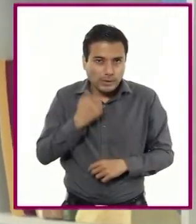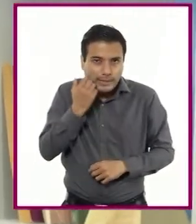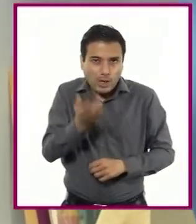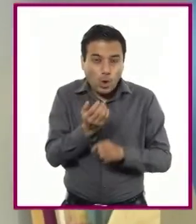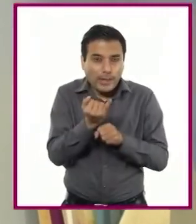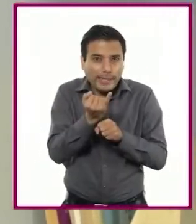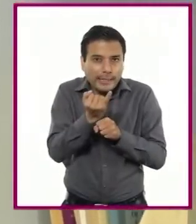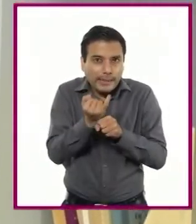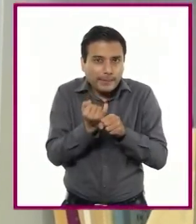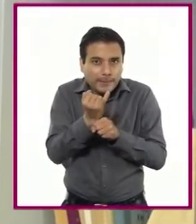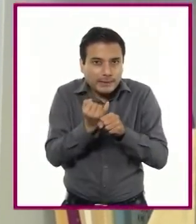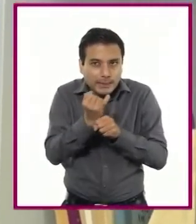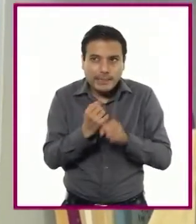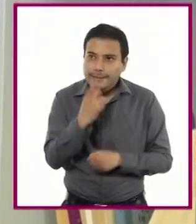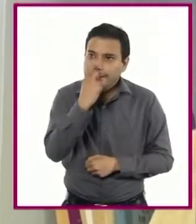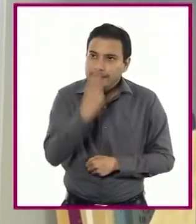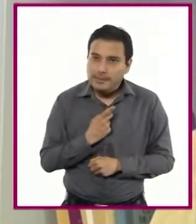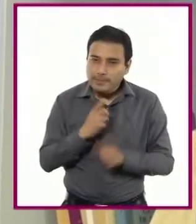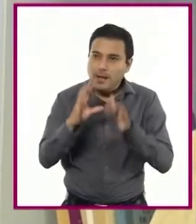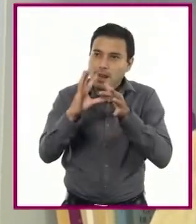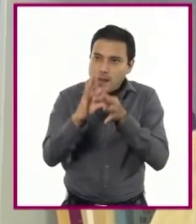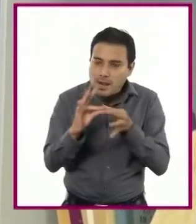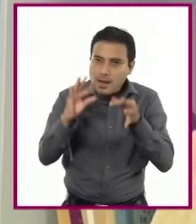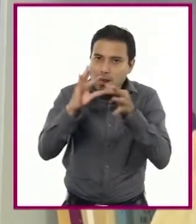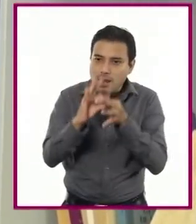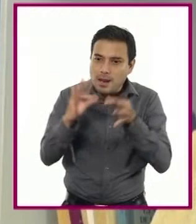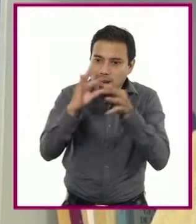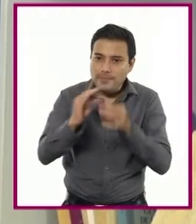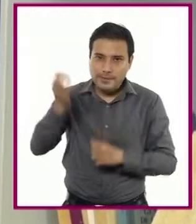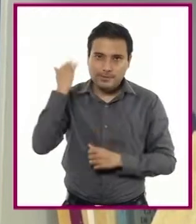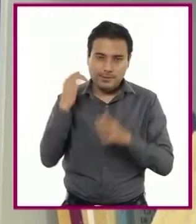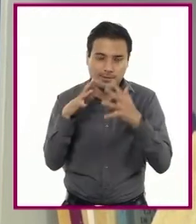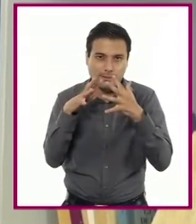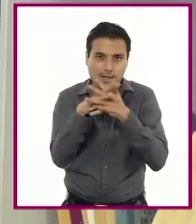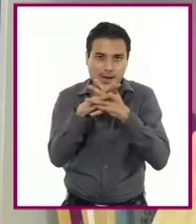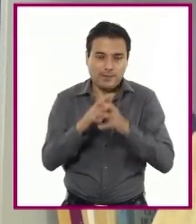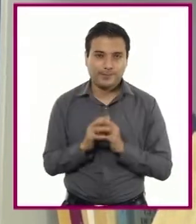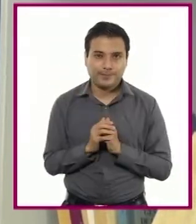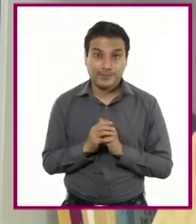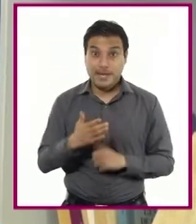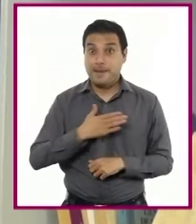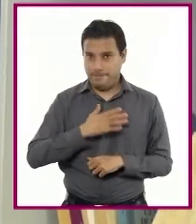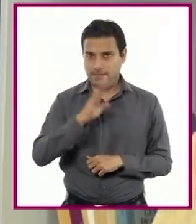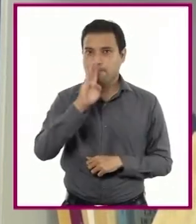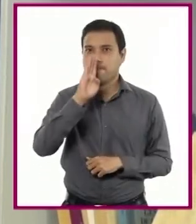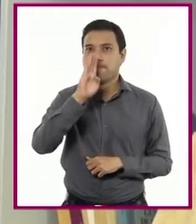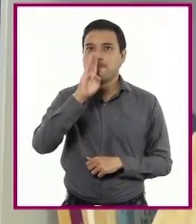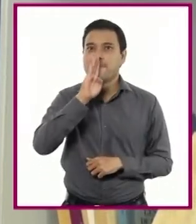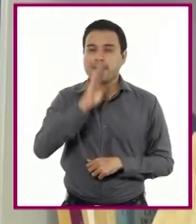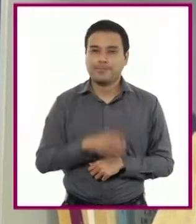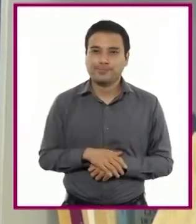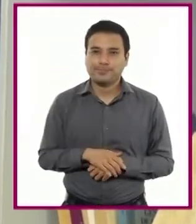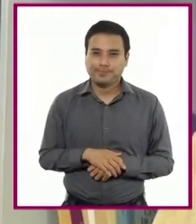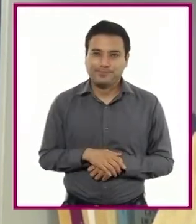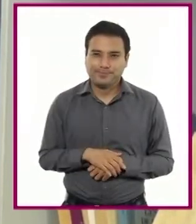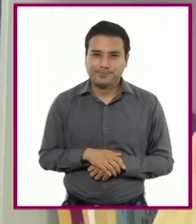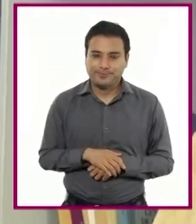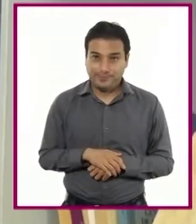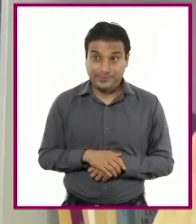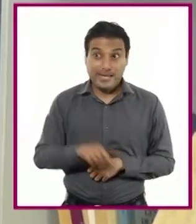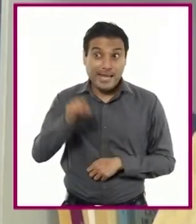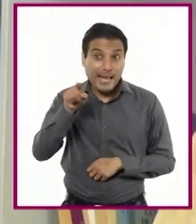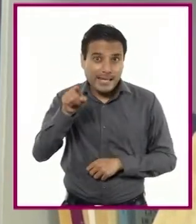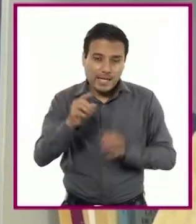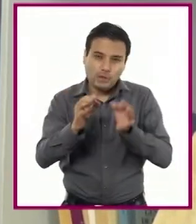de los detalles de todo lo que pasó en la guerra. Mi mamá, como muchos otros